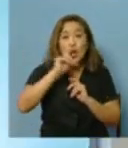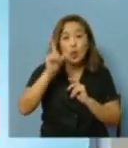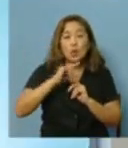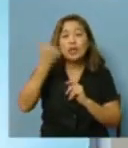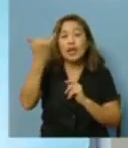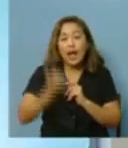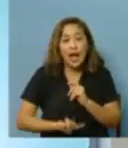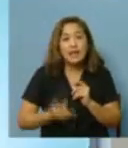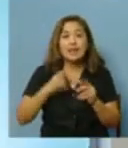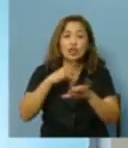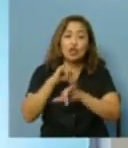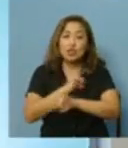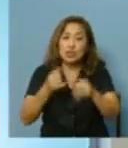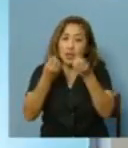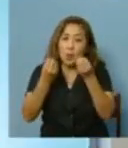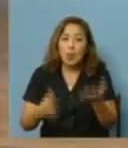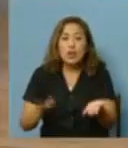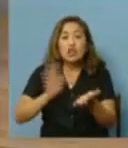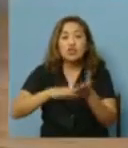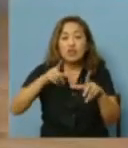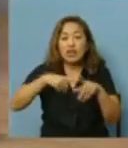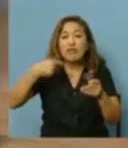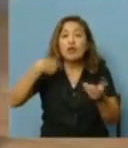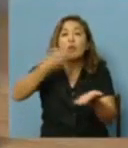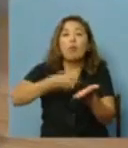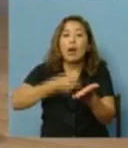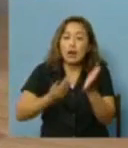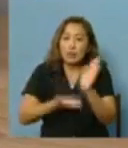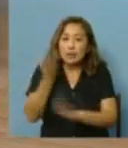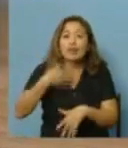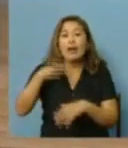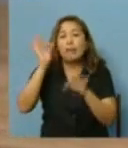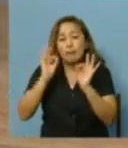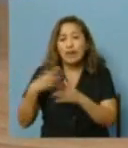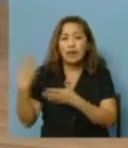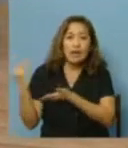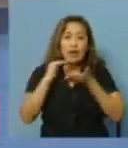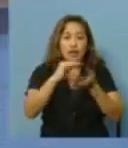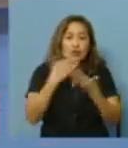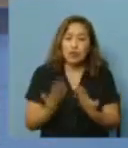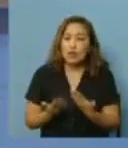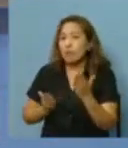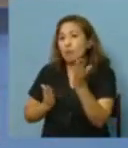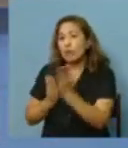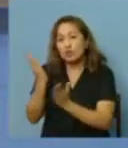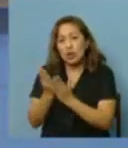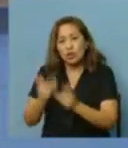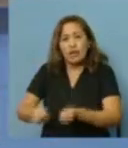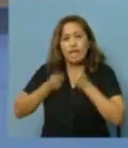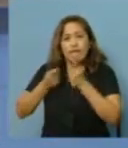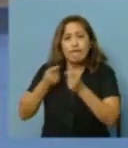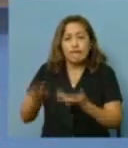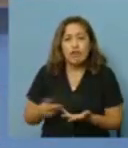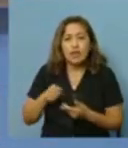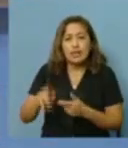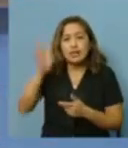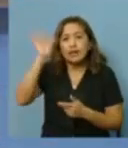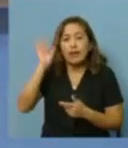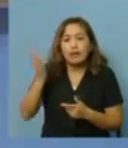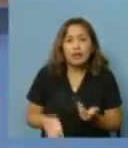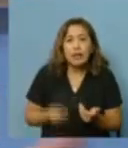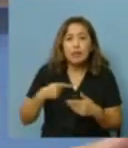tengan buenas noticias del precio del tabaco y también del fondo especial lo vamos a seguir peleando luchando entendemos que corresponde